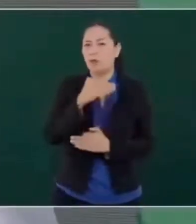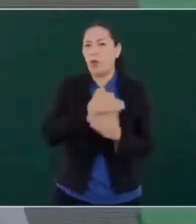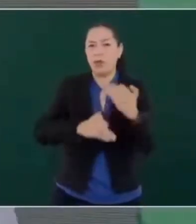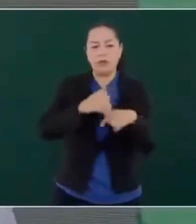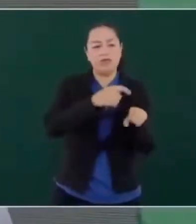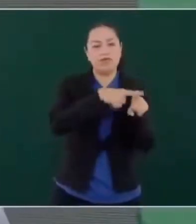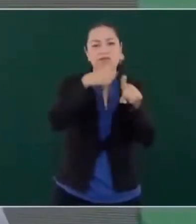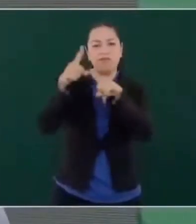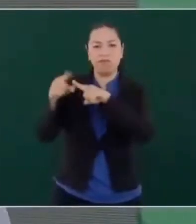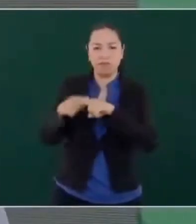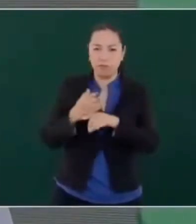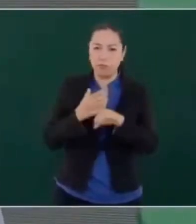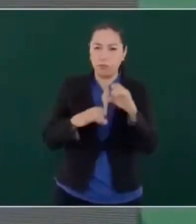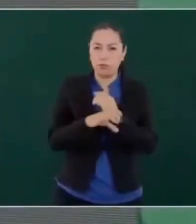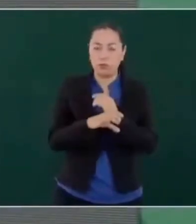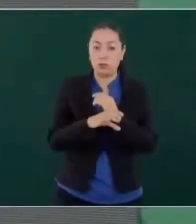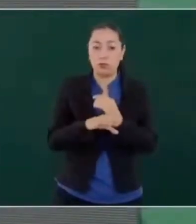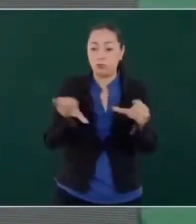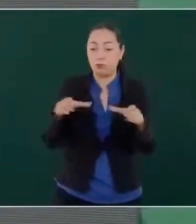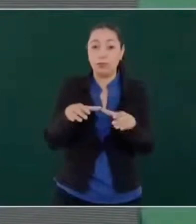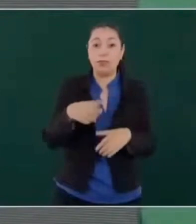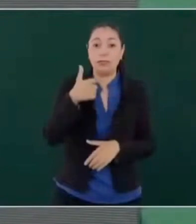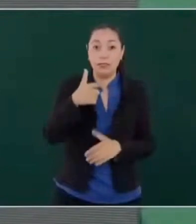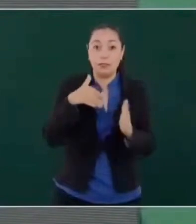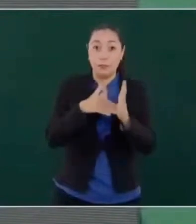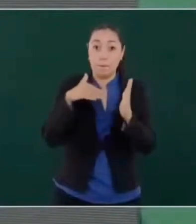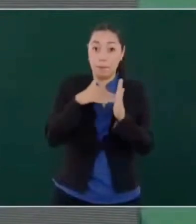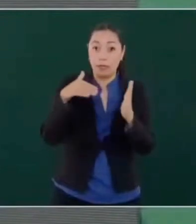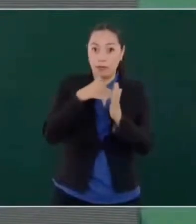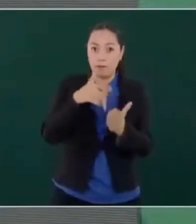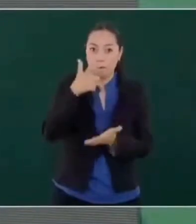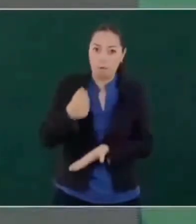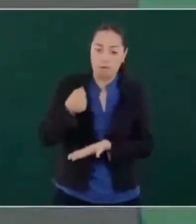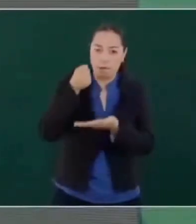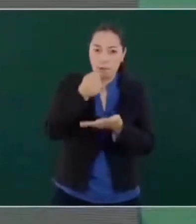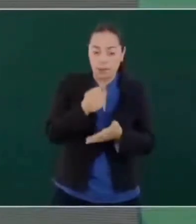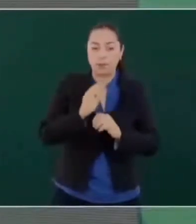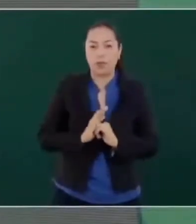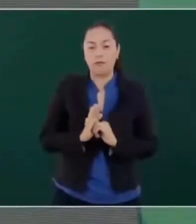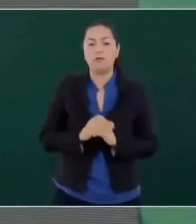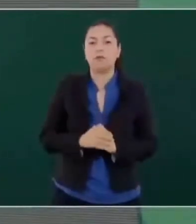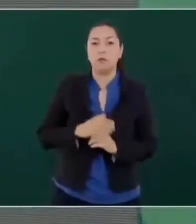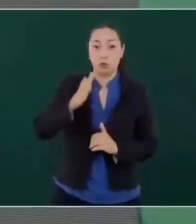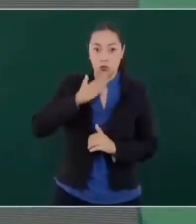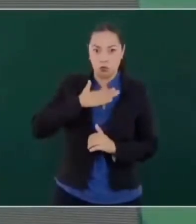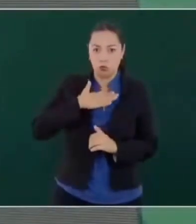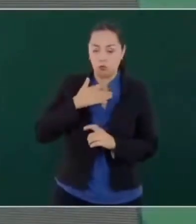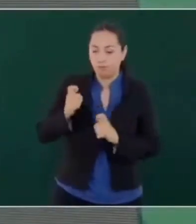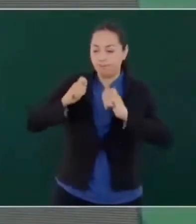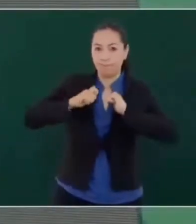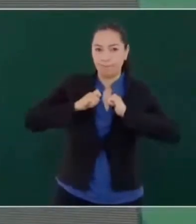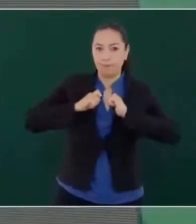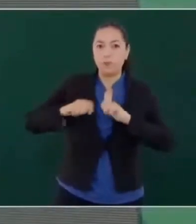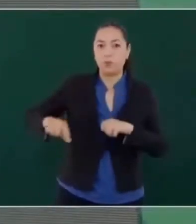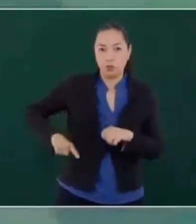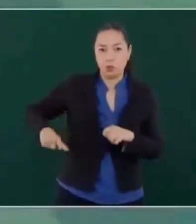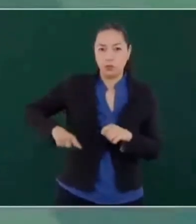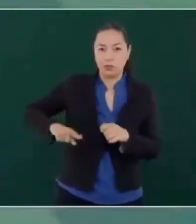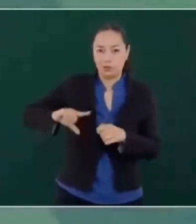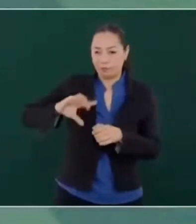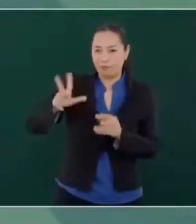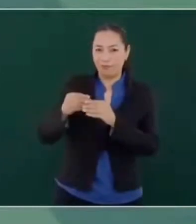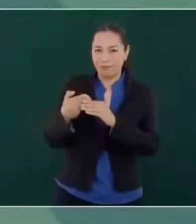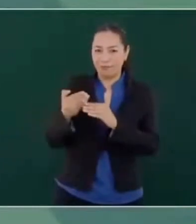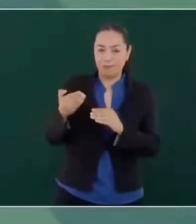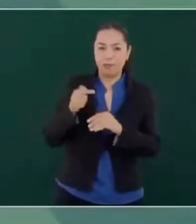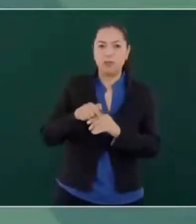acciones. 7,000 millones de pesos. Nosotros, en el tiempo que llevamos de gobierno, hemos